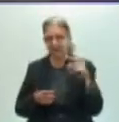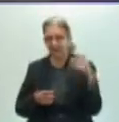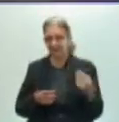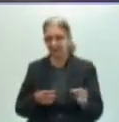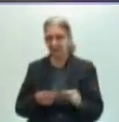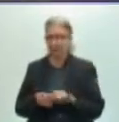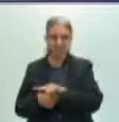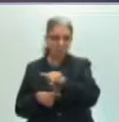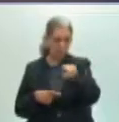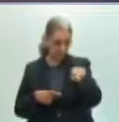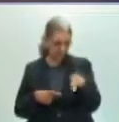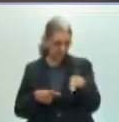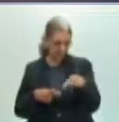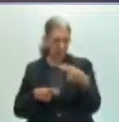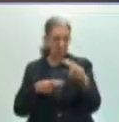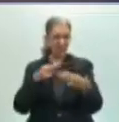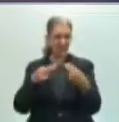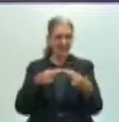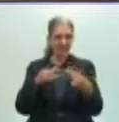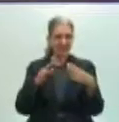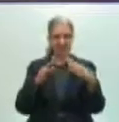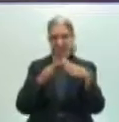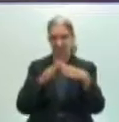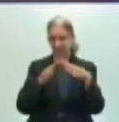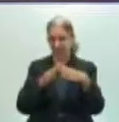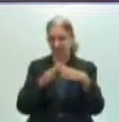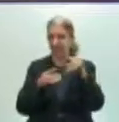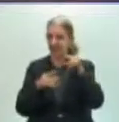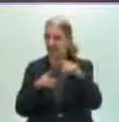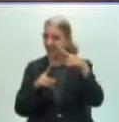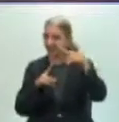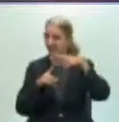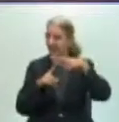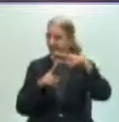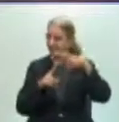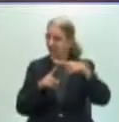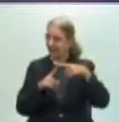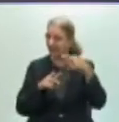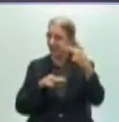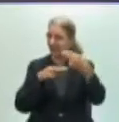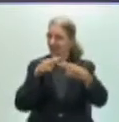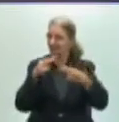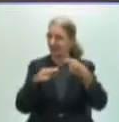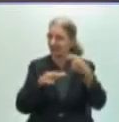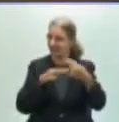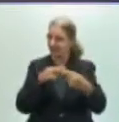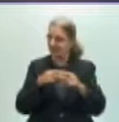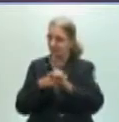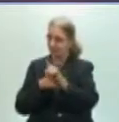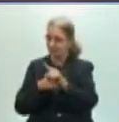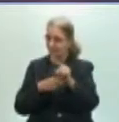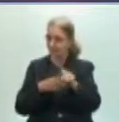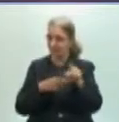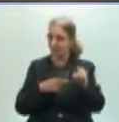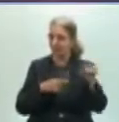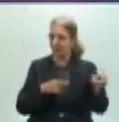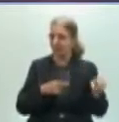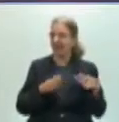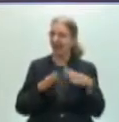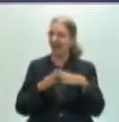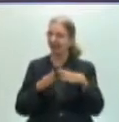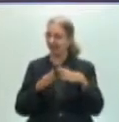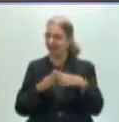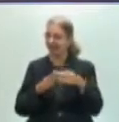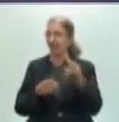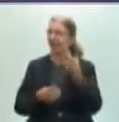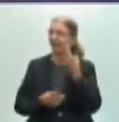harán ustedes en casa. Esta es una tarea para realizar ustedes en la casa. Fíjense que se le